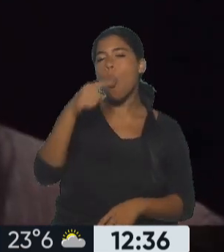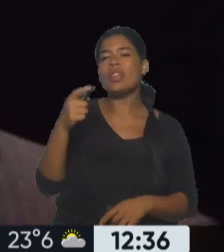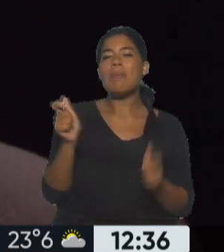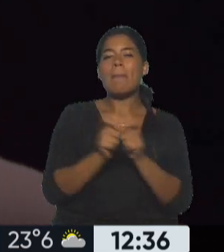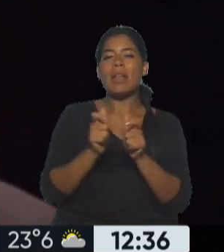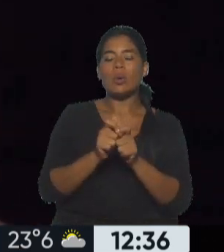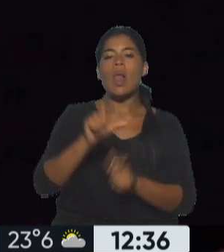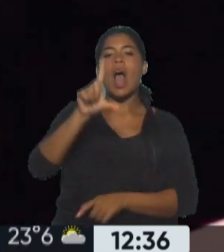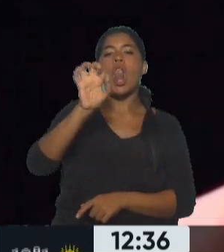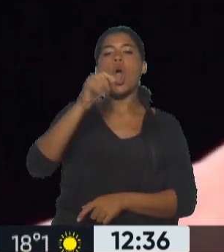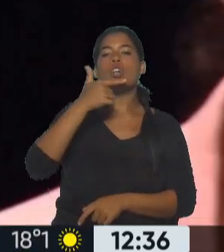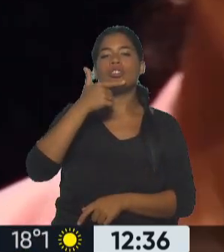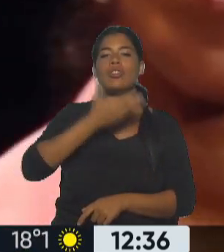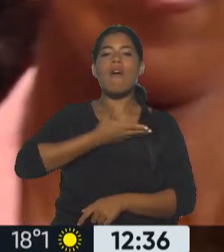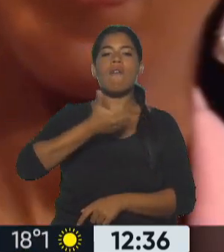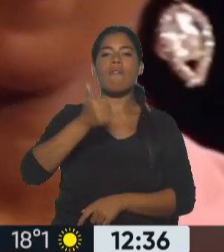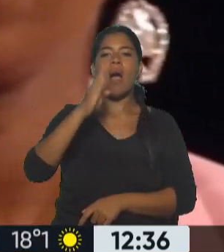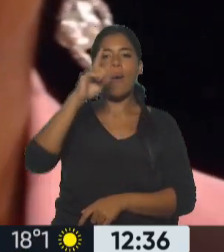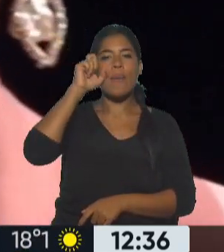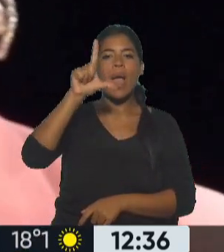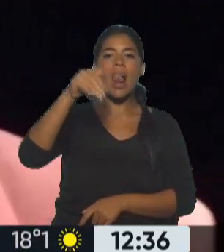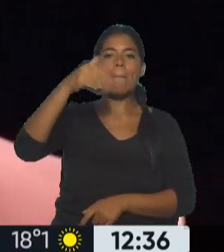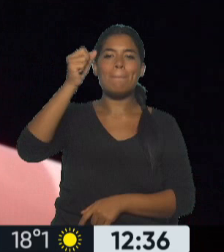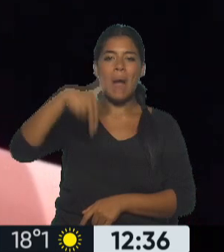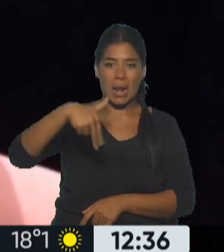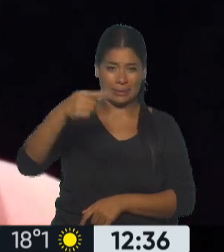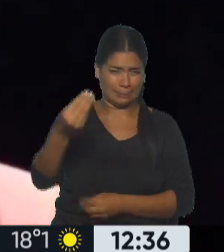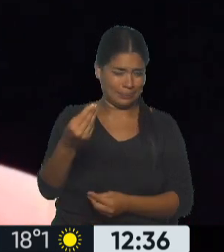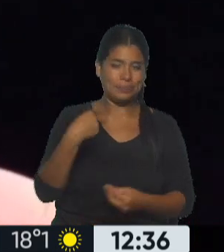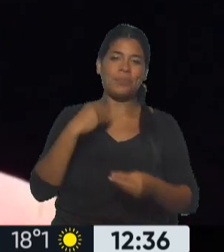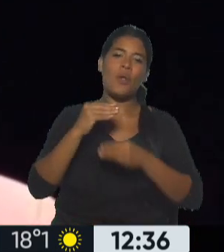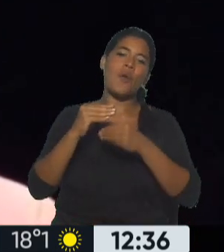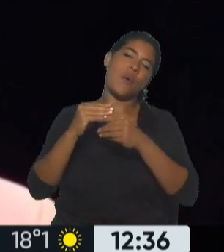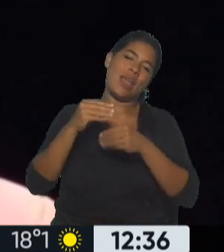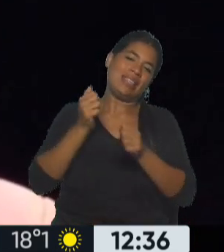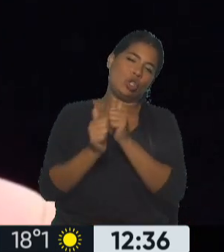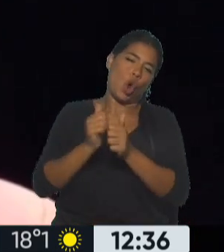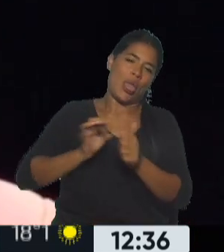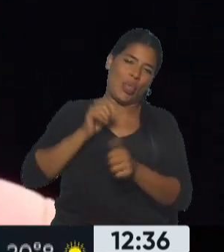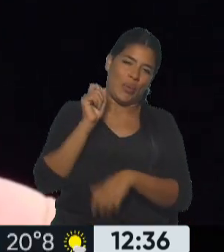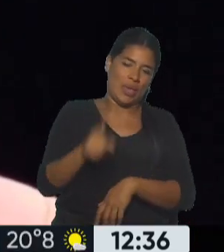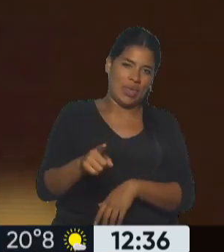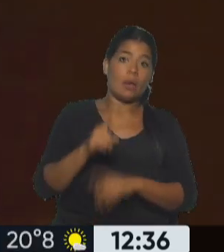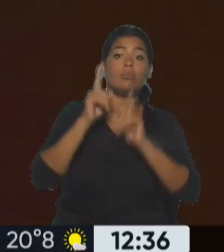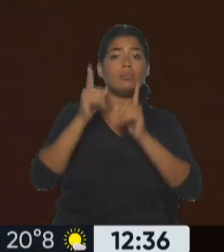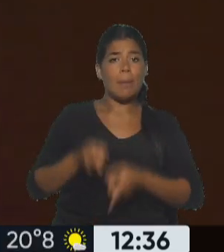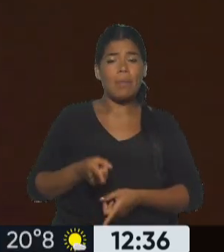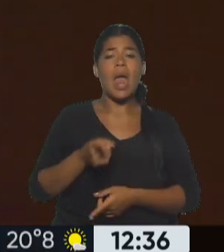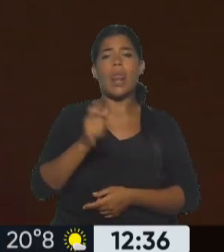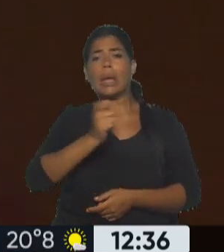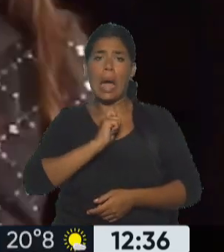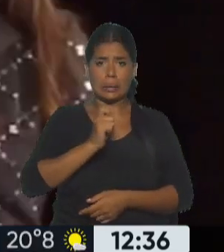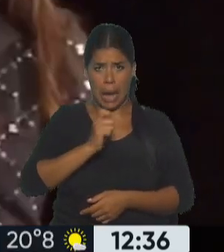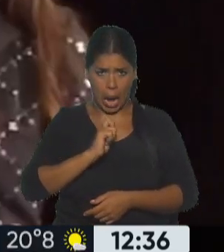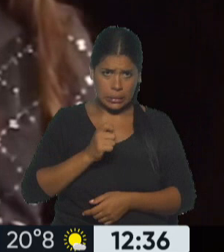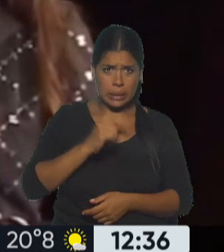que es una historia autobiográfica, mientras que lo recibía de manos de otro grande como es Bono, el cantante de U2. Actualmente, su última película,